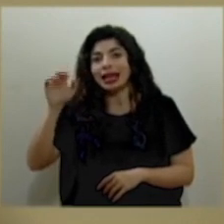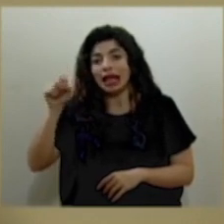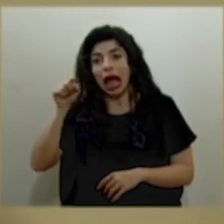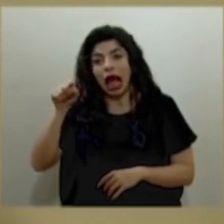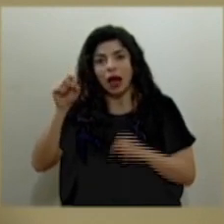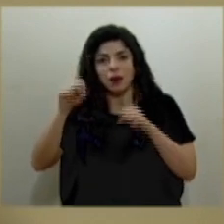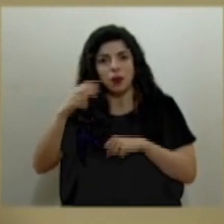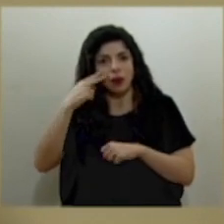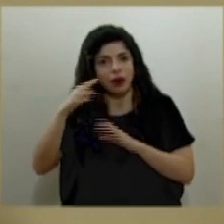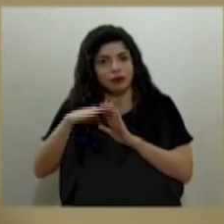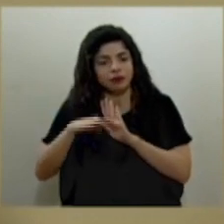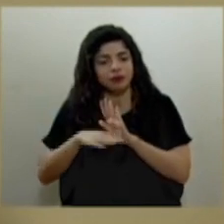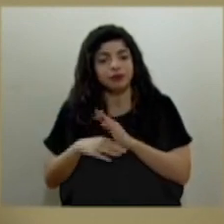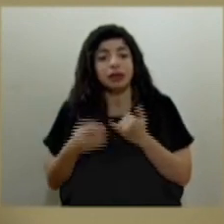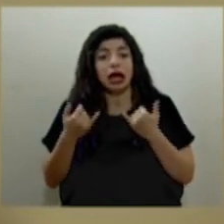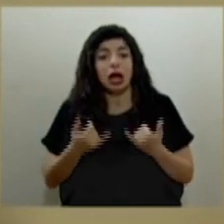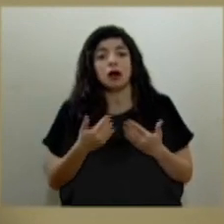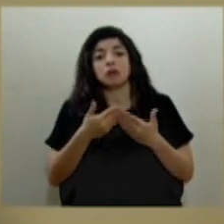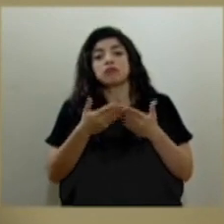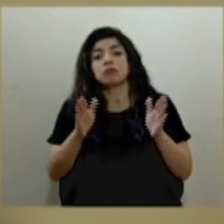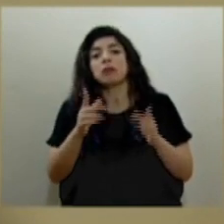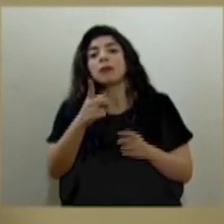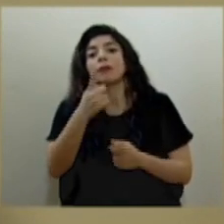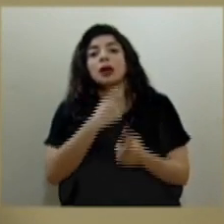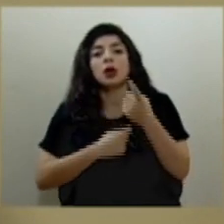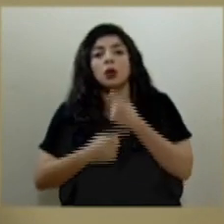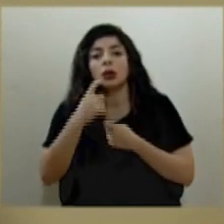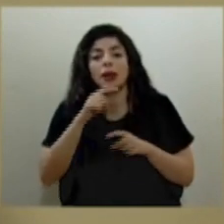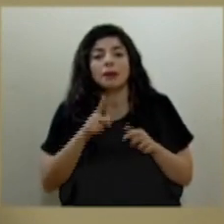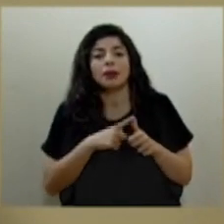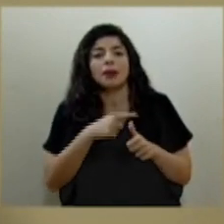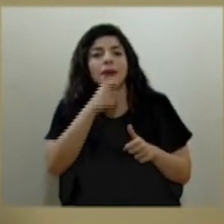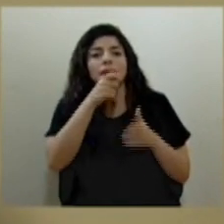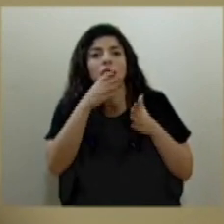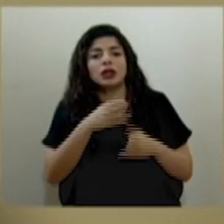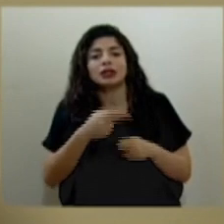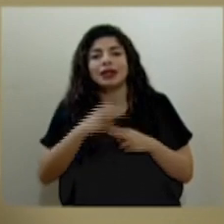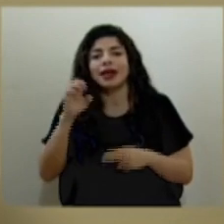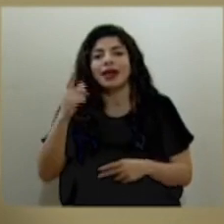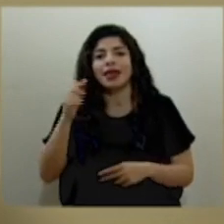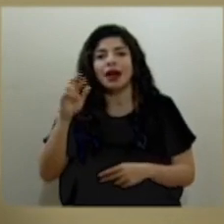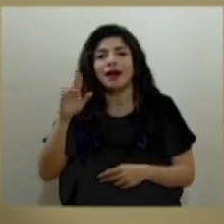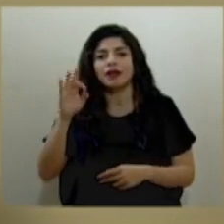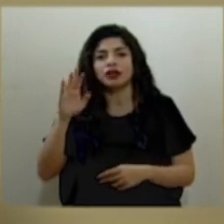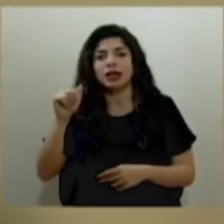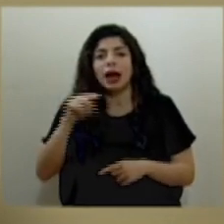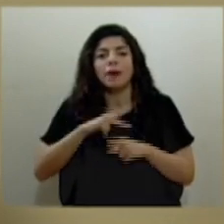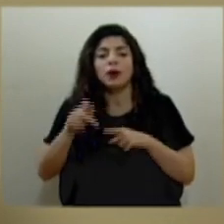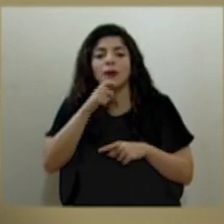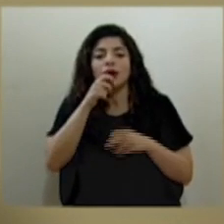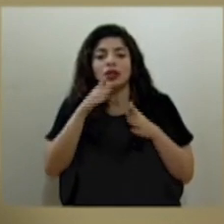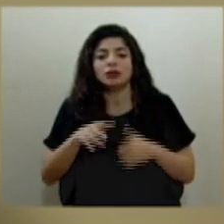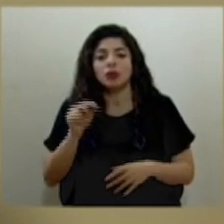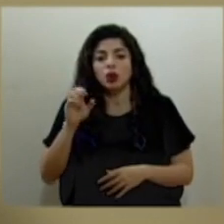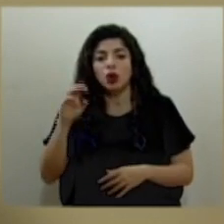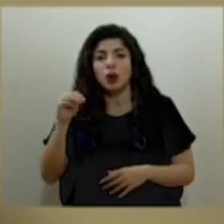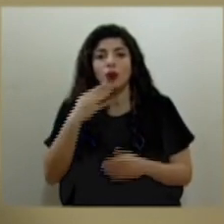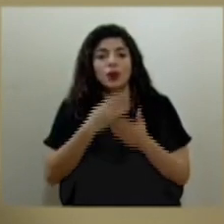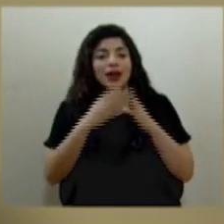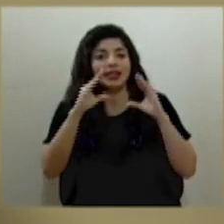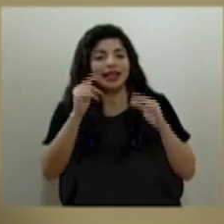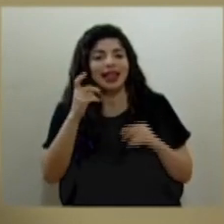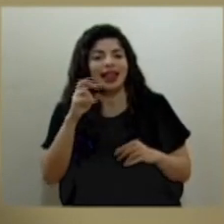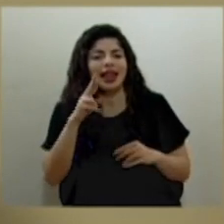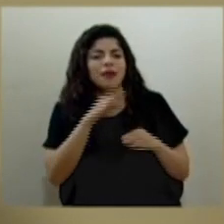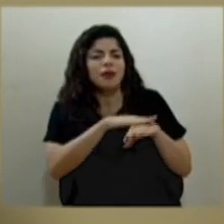presidencia.go.cr/inclinada-alertas. Continuamos con el periodo de preguntas. Iniciamos con el colega Edgar Fonseca de puroperiodismo.com. Muy buenas tardes, don Edgar. Por